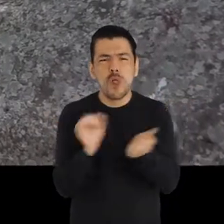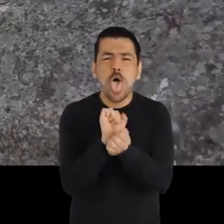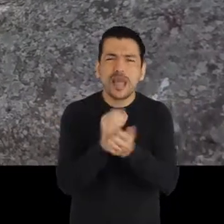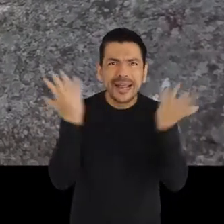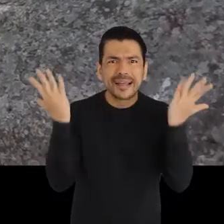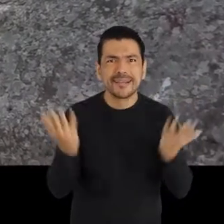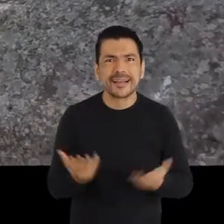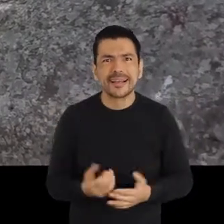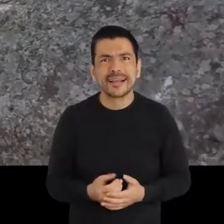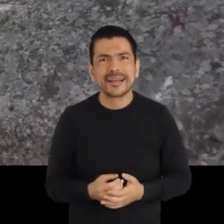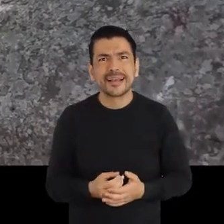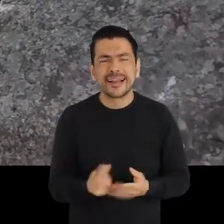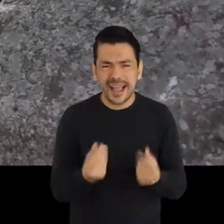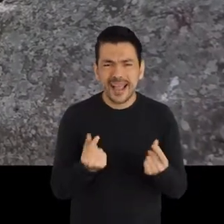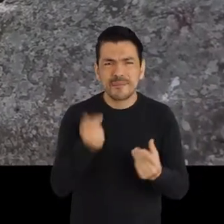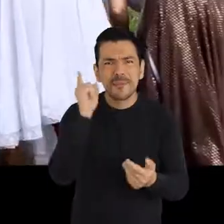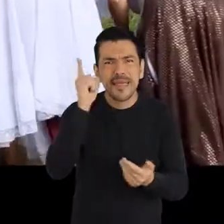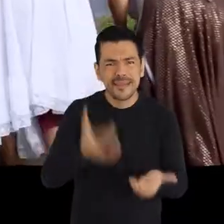¡Ayúdale ya!